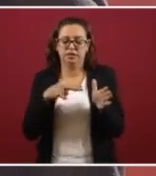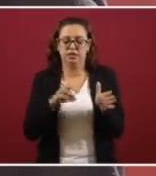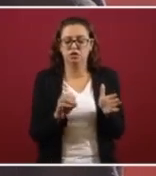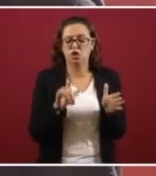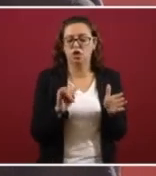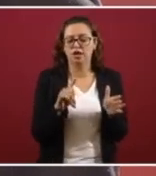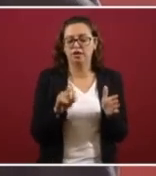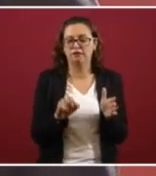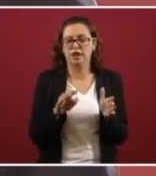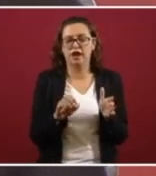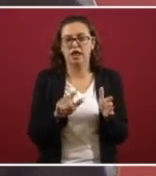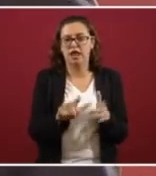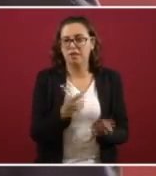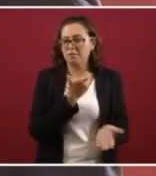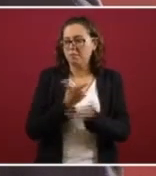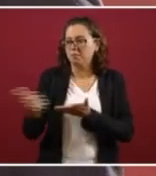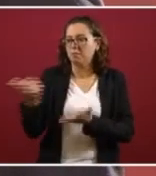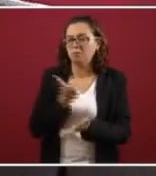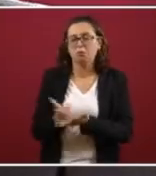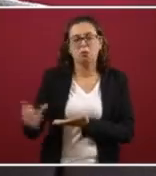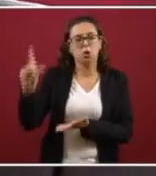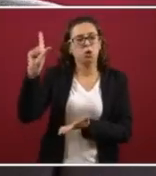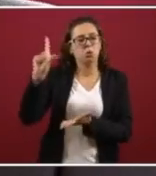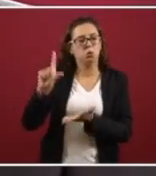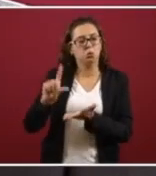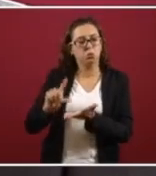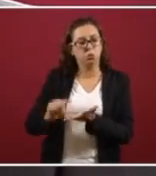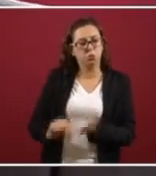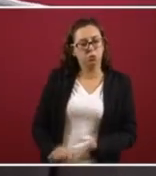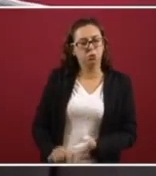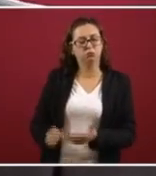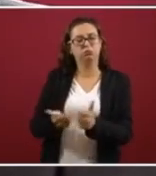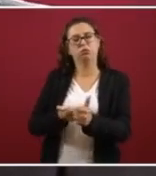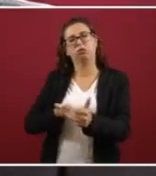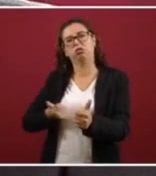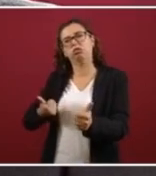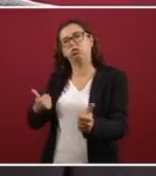poder adquisitivo del salario. Y esto